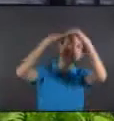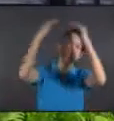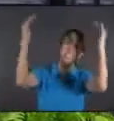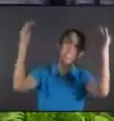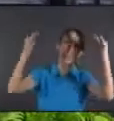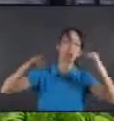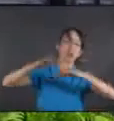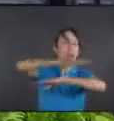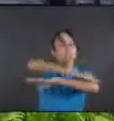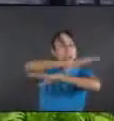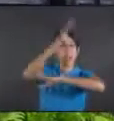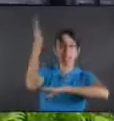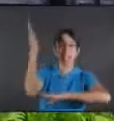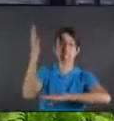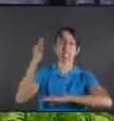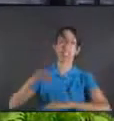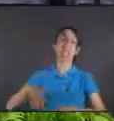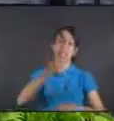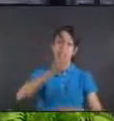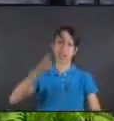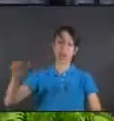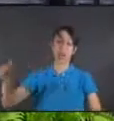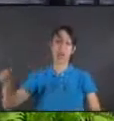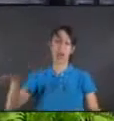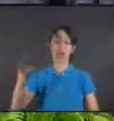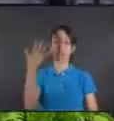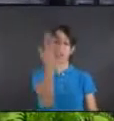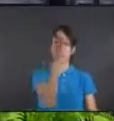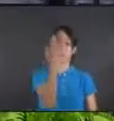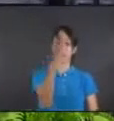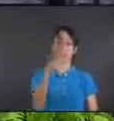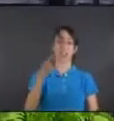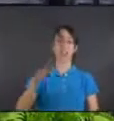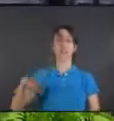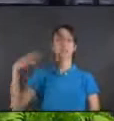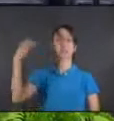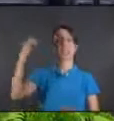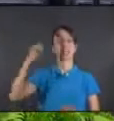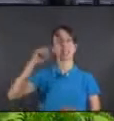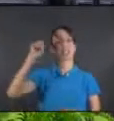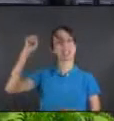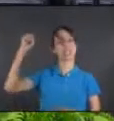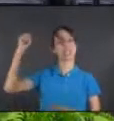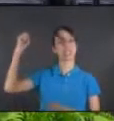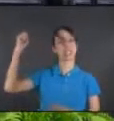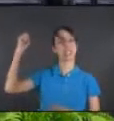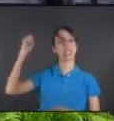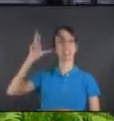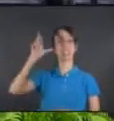dado cuenta que había agua, porque la palpó, pero las tinieblas no dejaban que la viera.